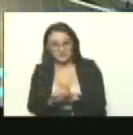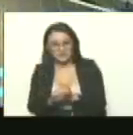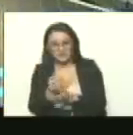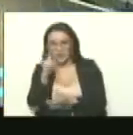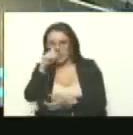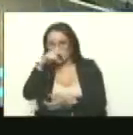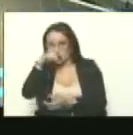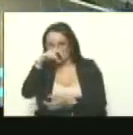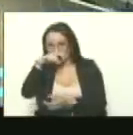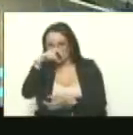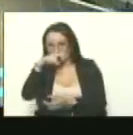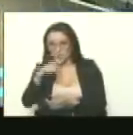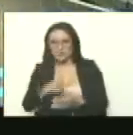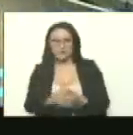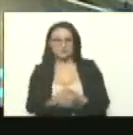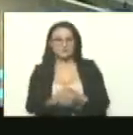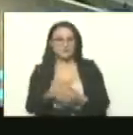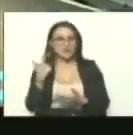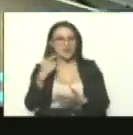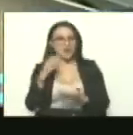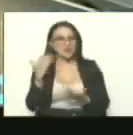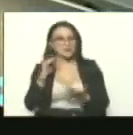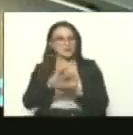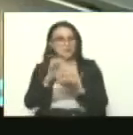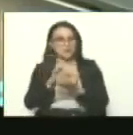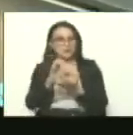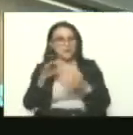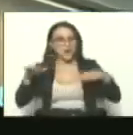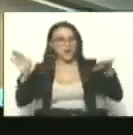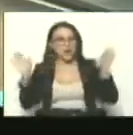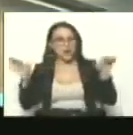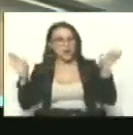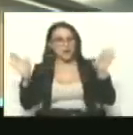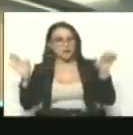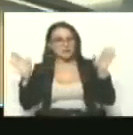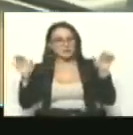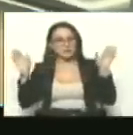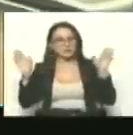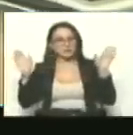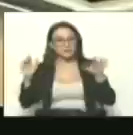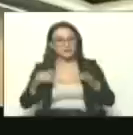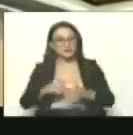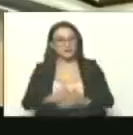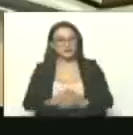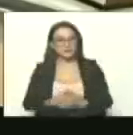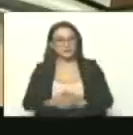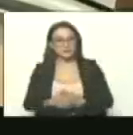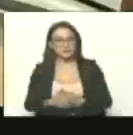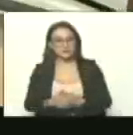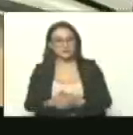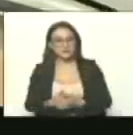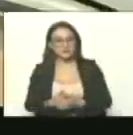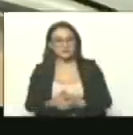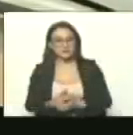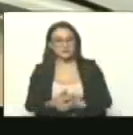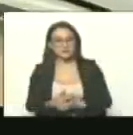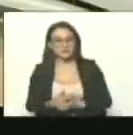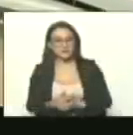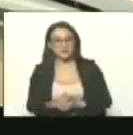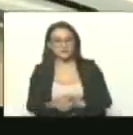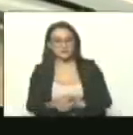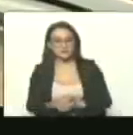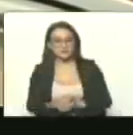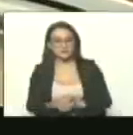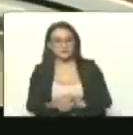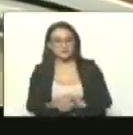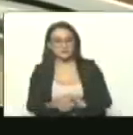Ambos individuos tuvieron un problema en las alas, ¿no? Tienen fracturadas las alas y no pueden volar. Y aprovechamos esta visita porque